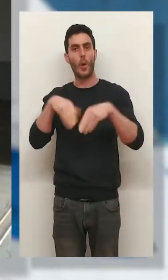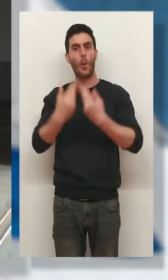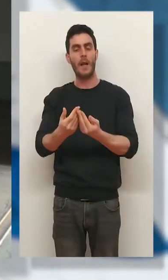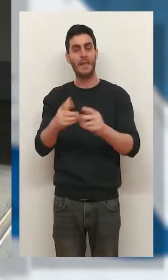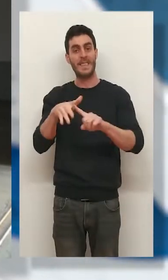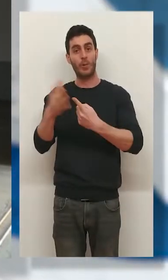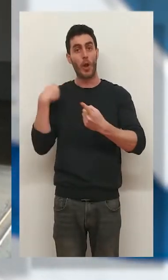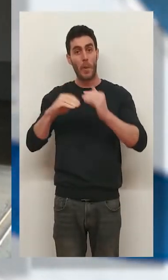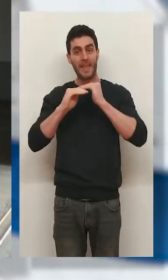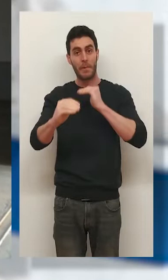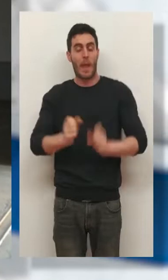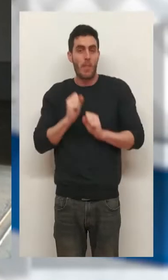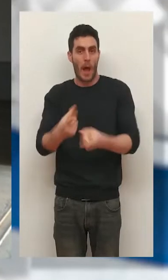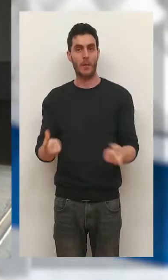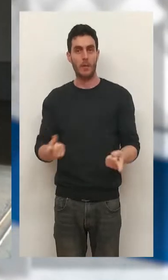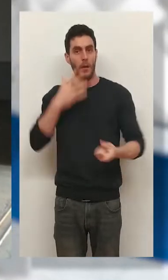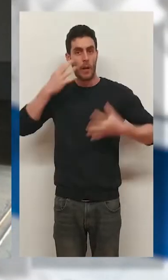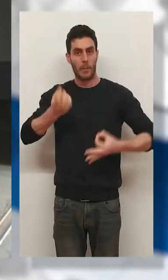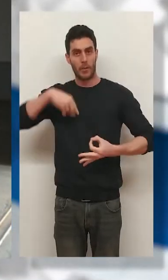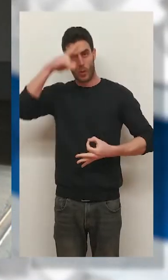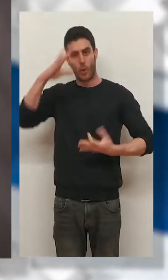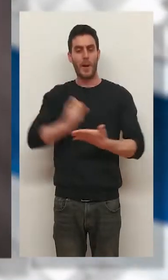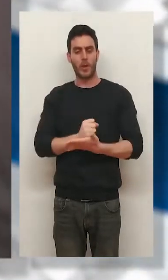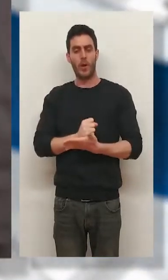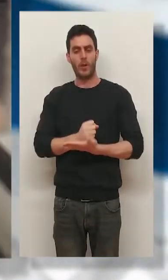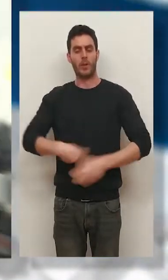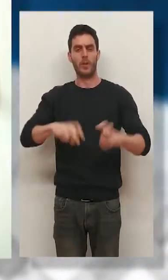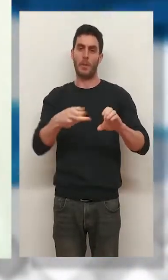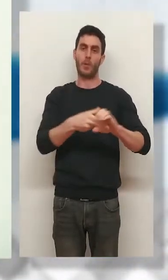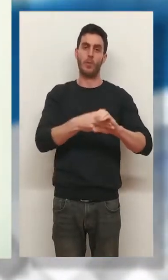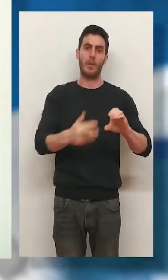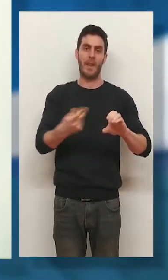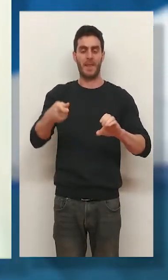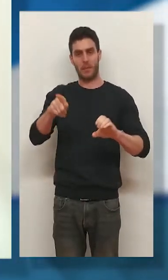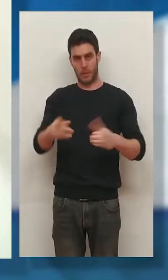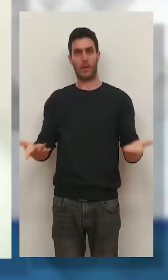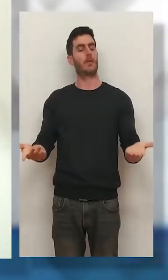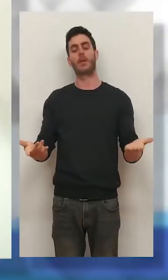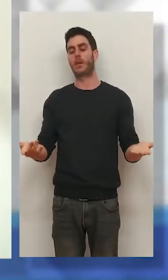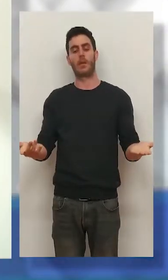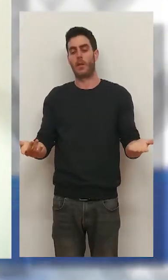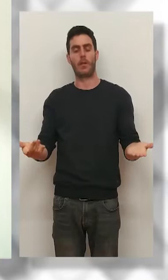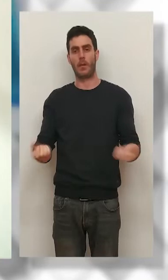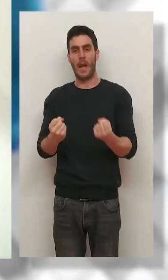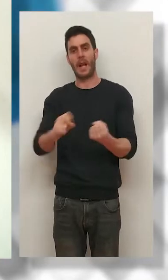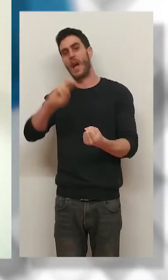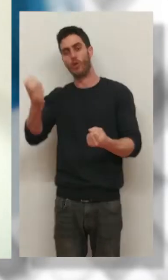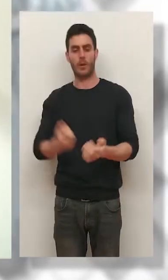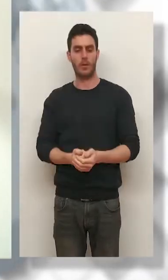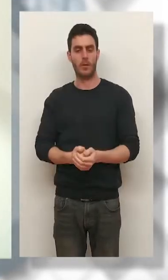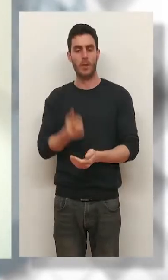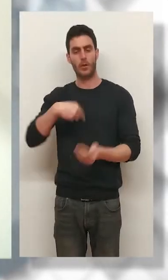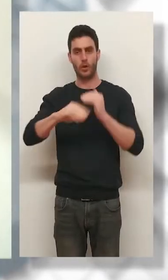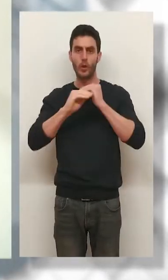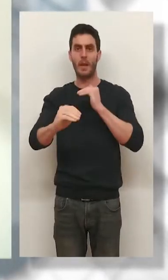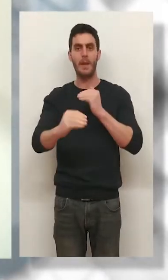dar estabilidad a esta situación que realmente nos preocupa a todos. Ya no solo el tema del combustible, sino de otras fuentes de energía.